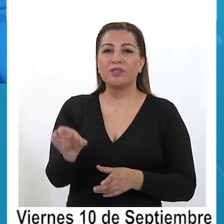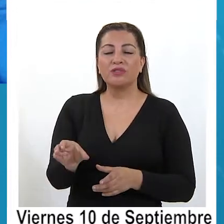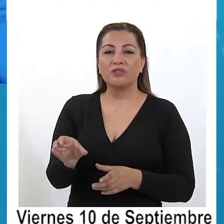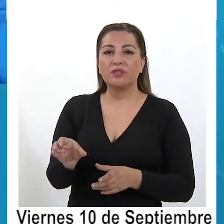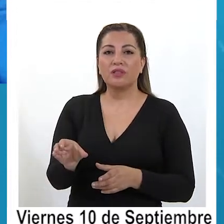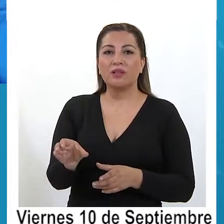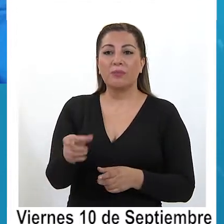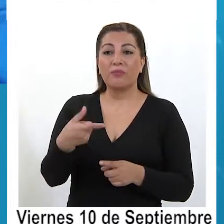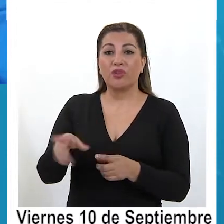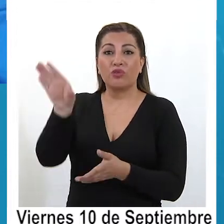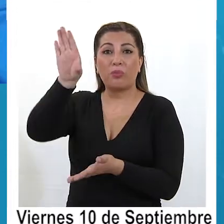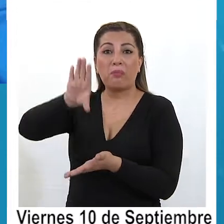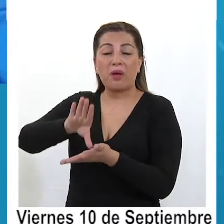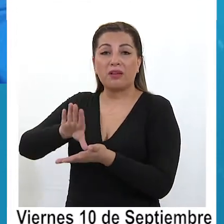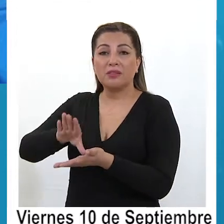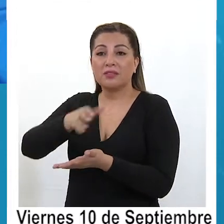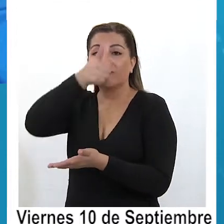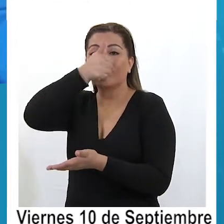señala que